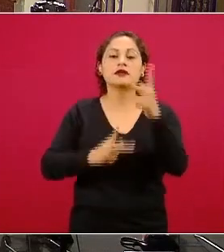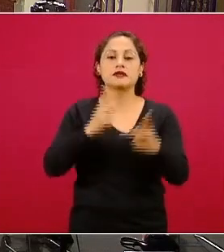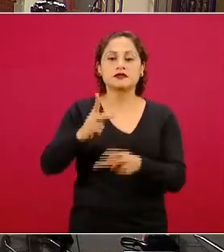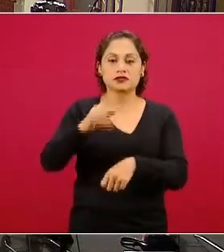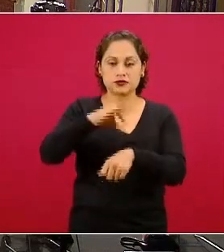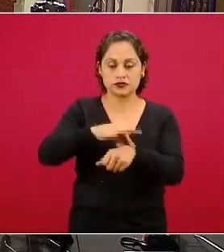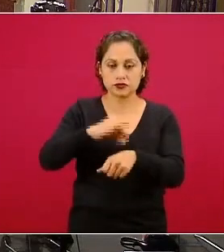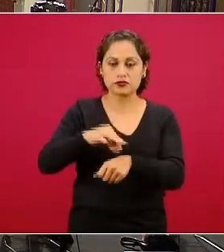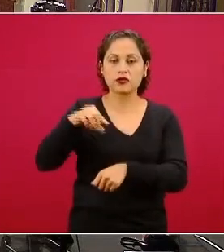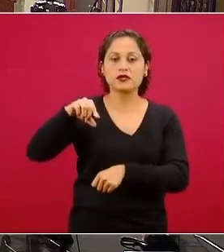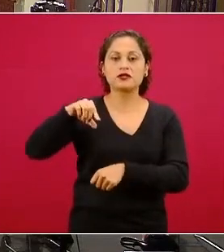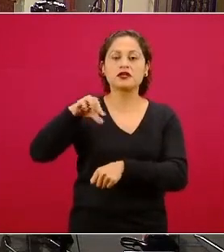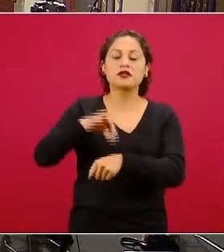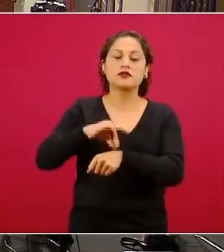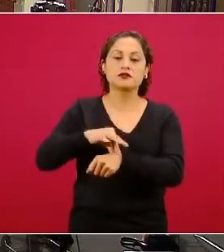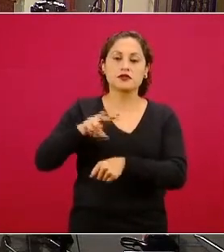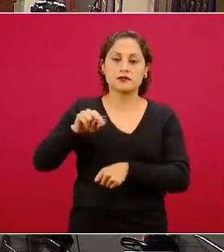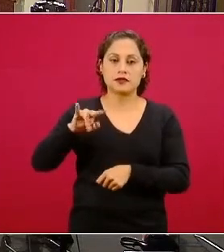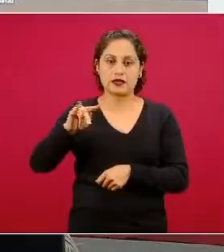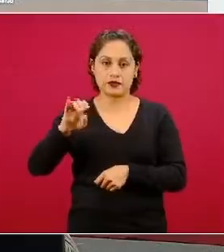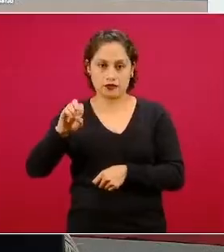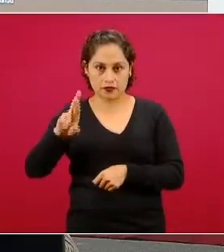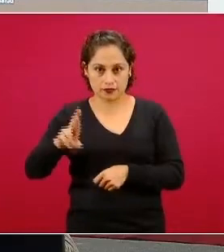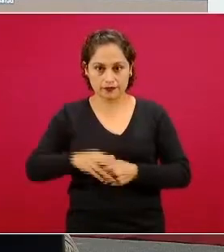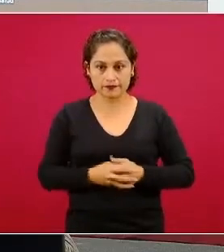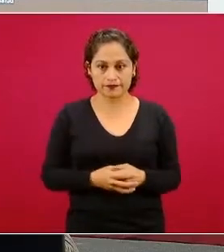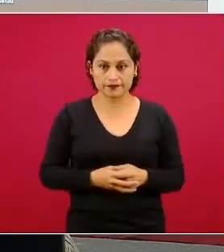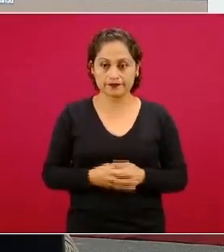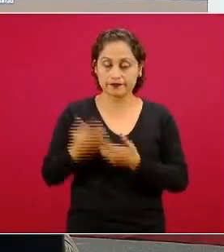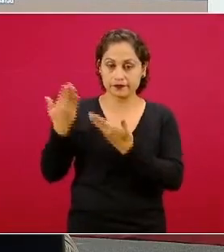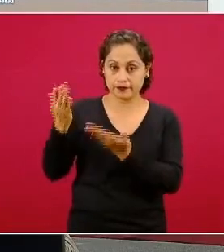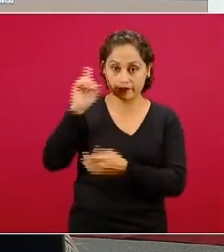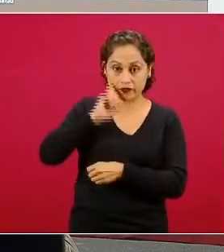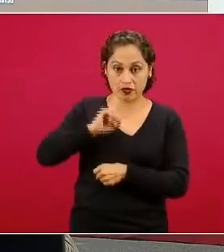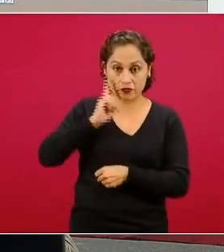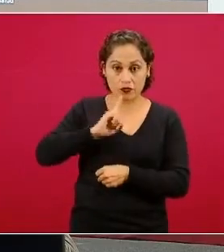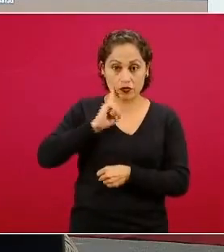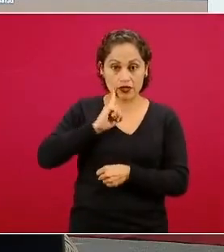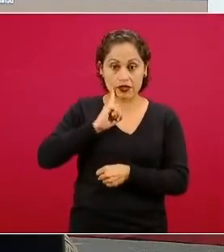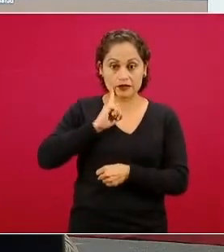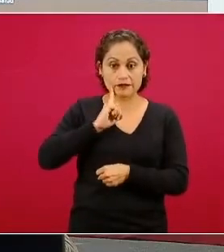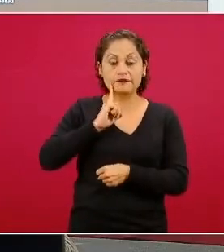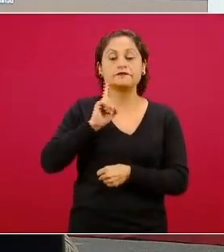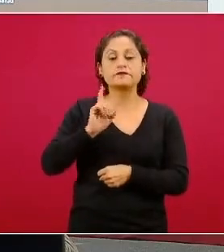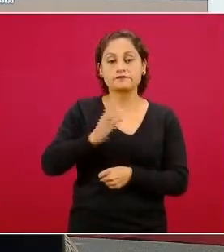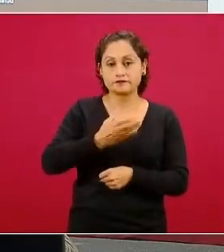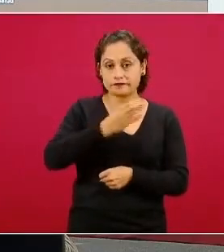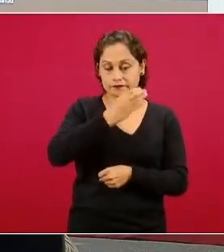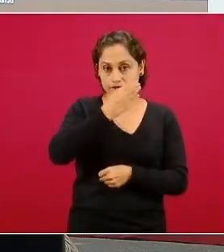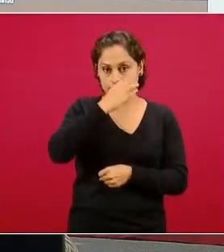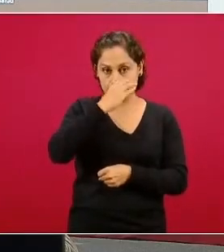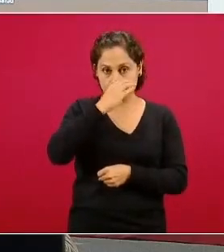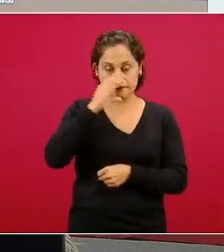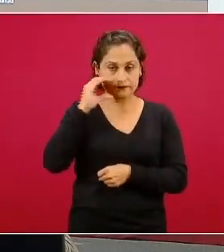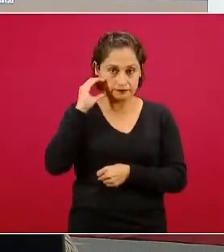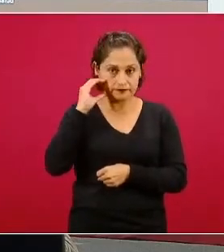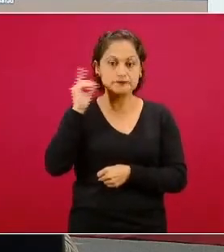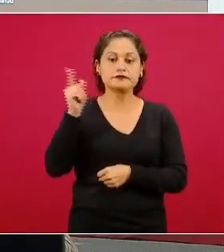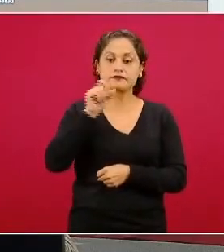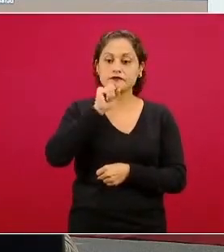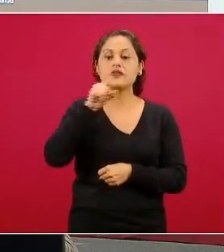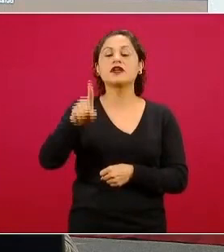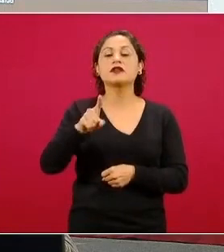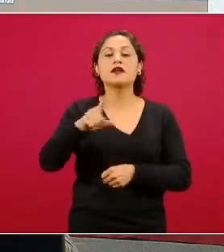Borja Aburto. Bienvenido, Víctor Hugo. Aquí está Susana a distancia con su correspondiente cubrebocas, también portando ya ropa